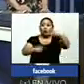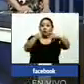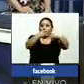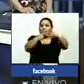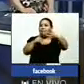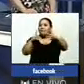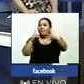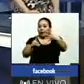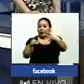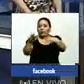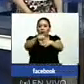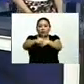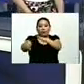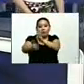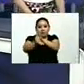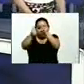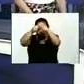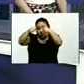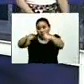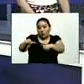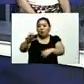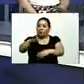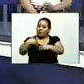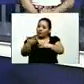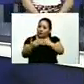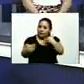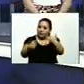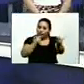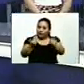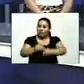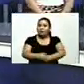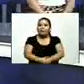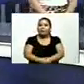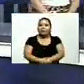por los diputados en la Asamblea Legislativa. Con eso regresamos. Ya volvemos.